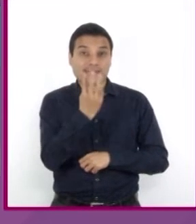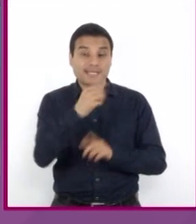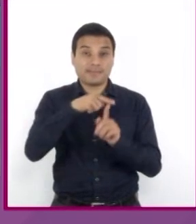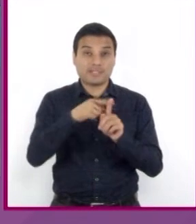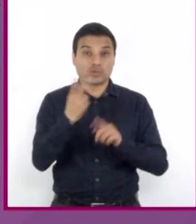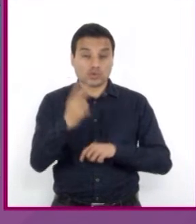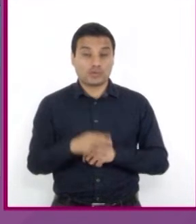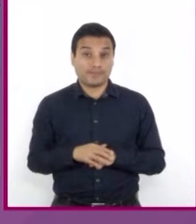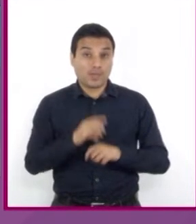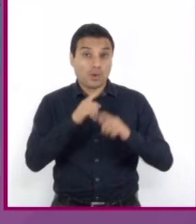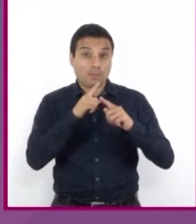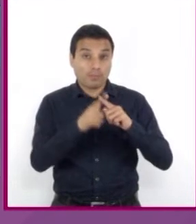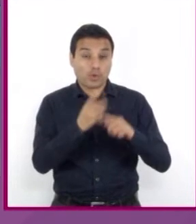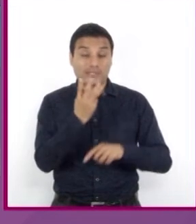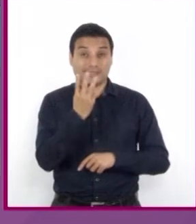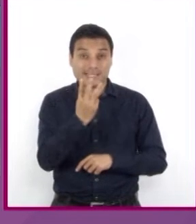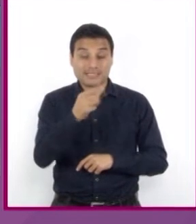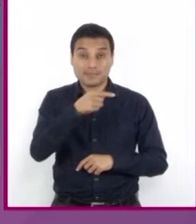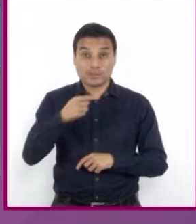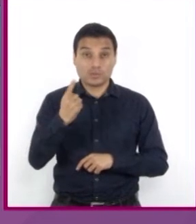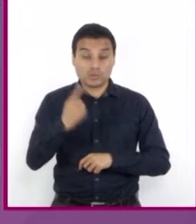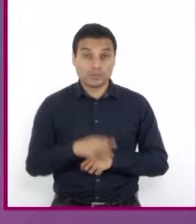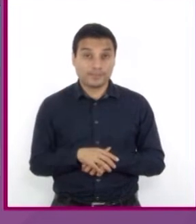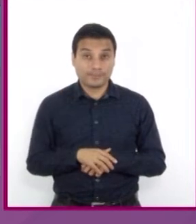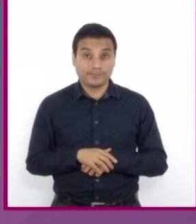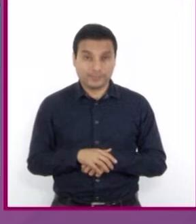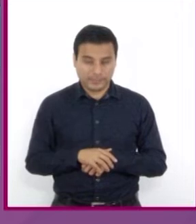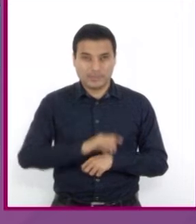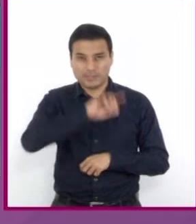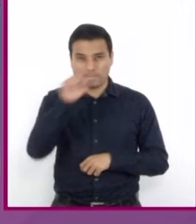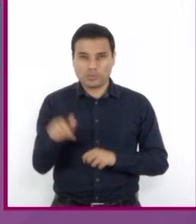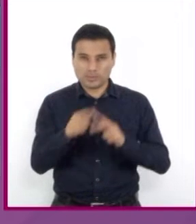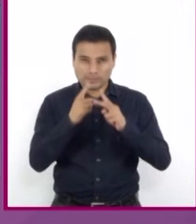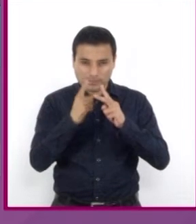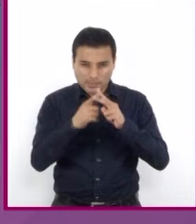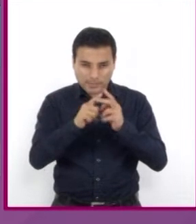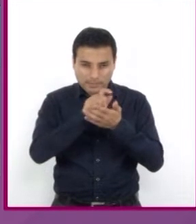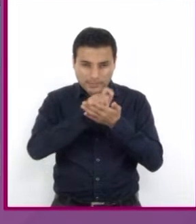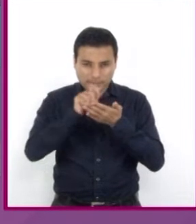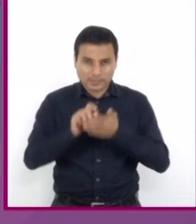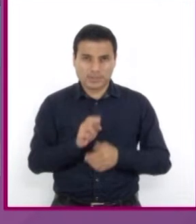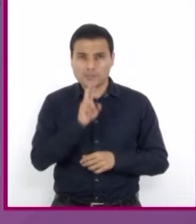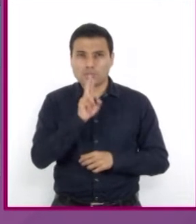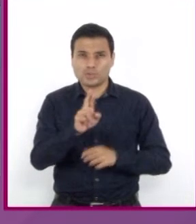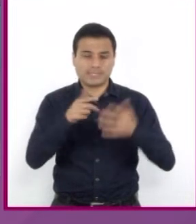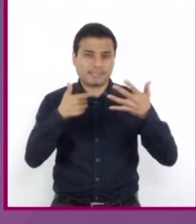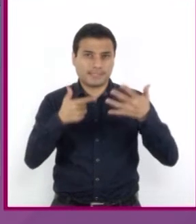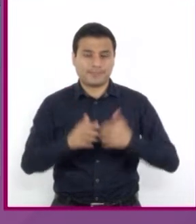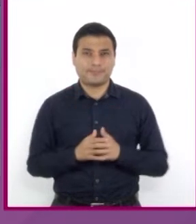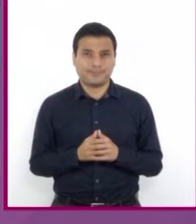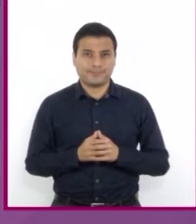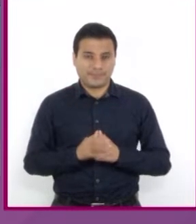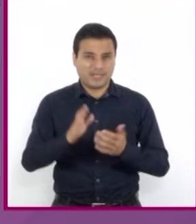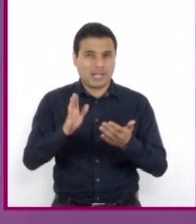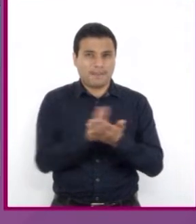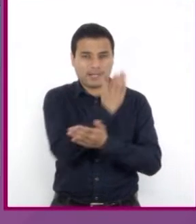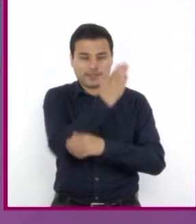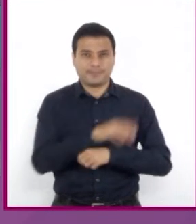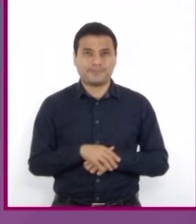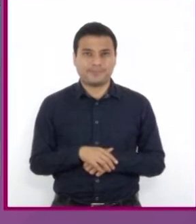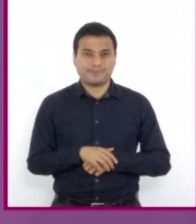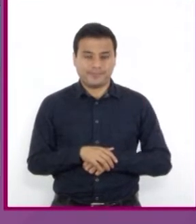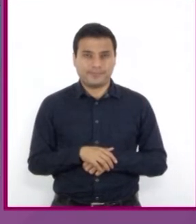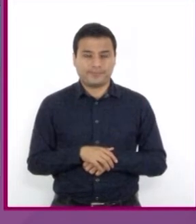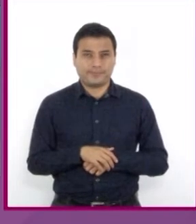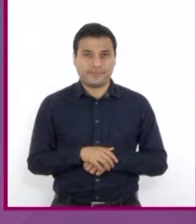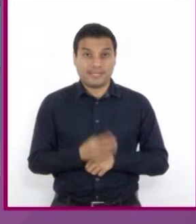que multiplica a 3 menos 1. Al realizar las operaciones, el resultado es 7. Por otra parte,